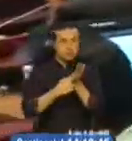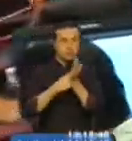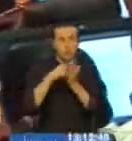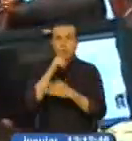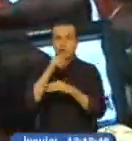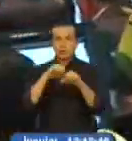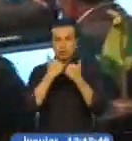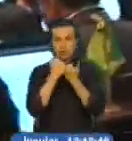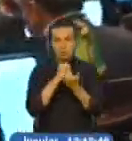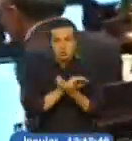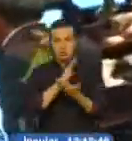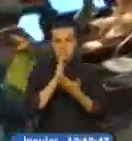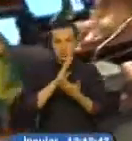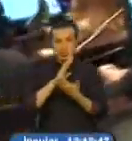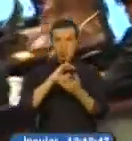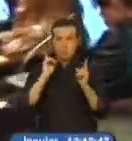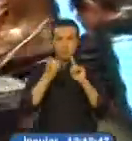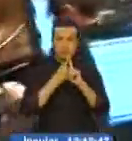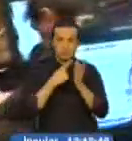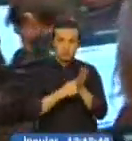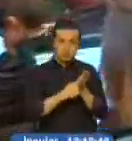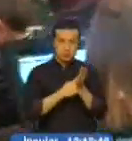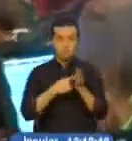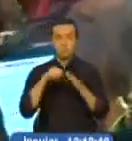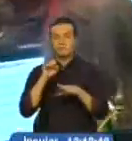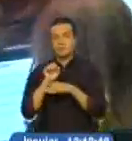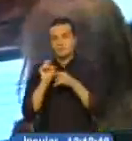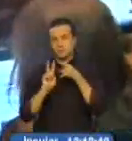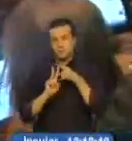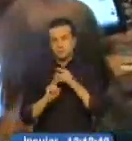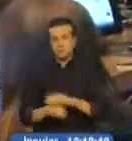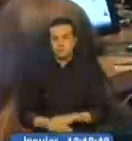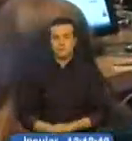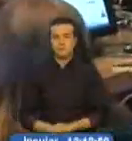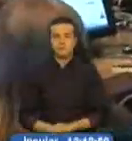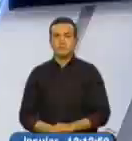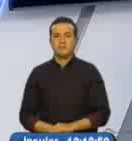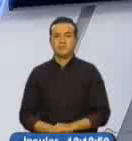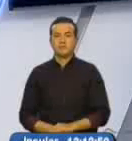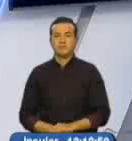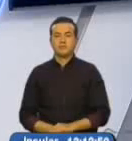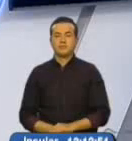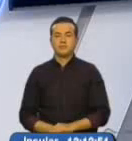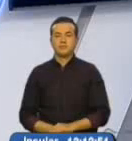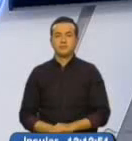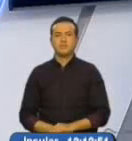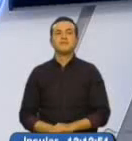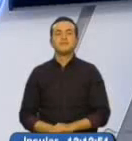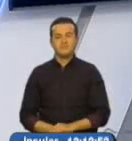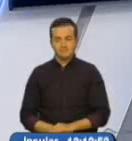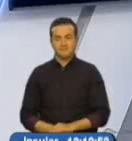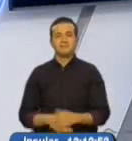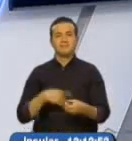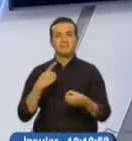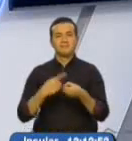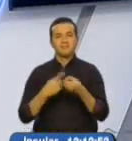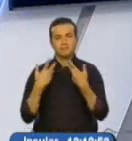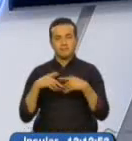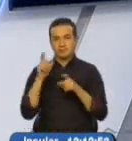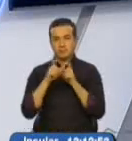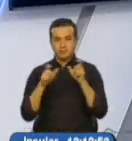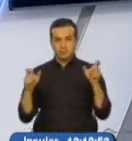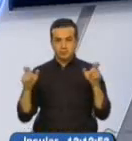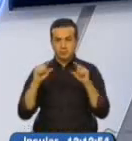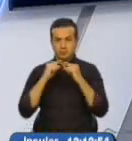la Asamblea Nacional en primer debate. Guadalupe Ayoví, Ecuador TV. Regresamos a la capital porque moradores